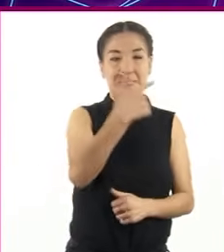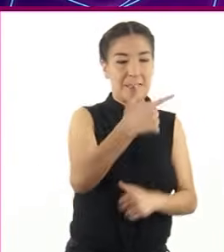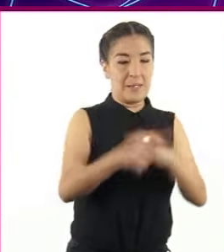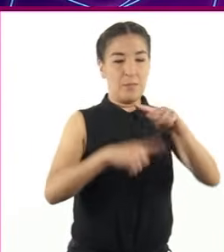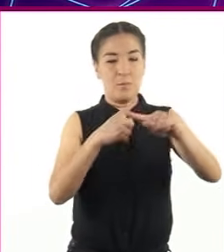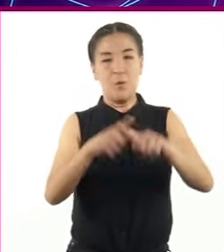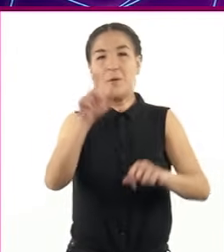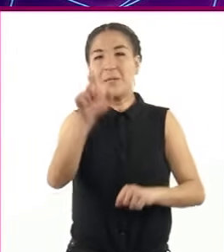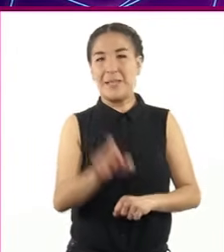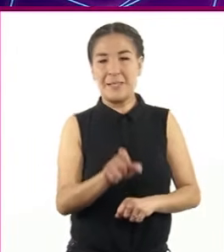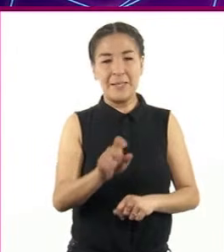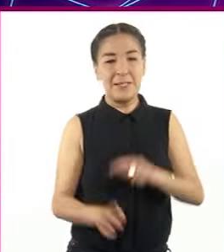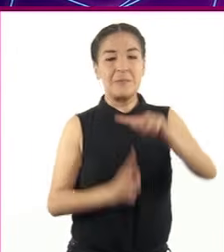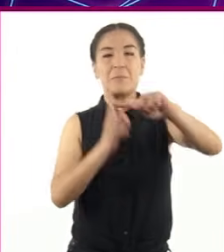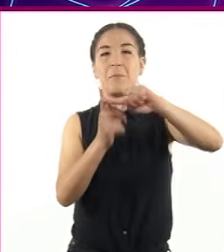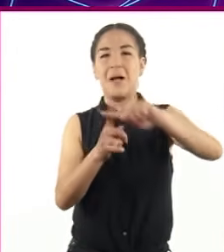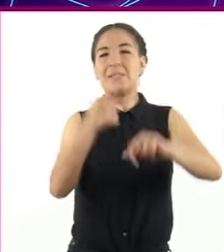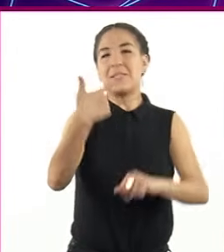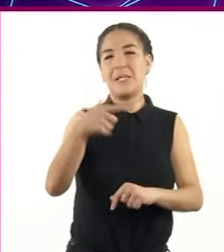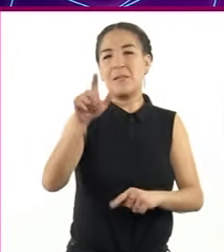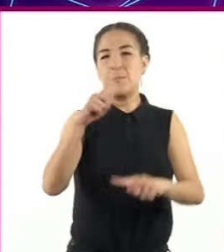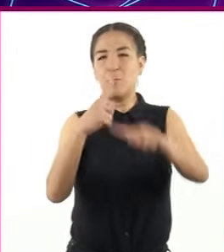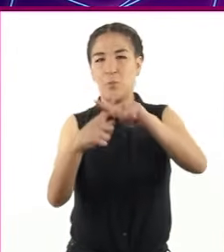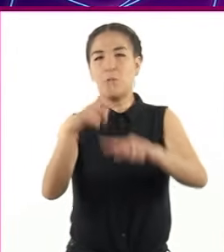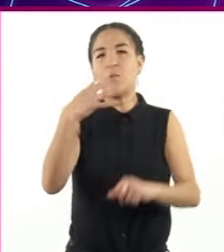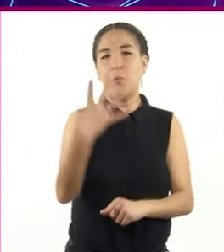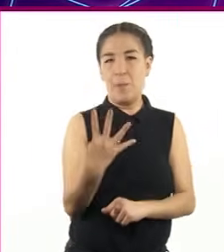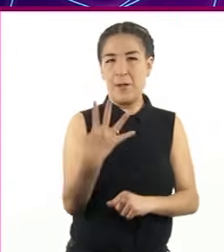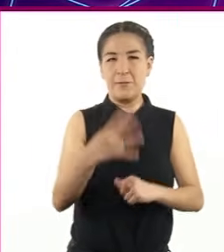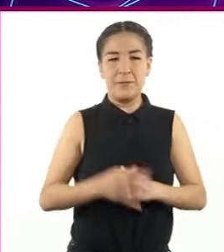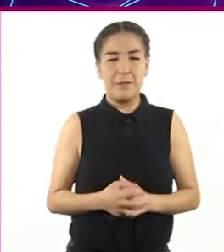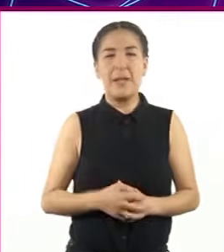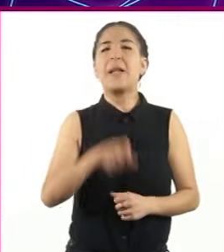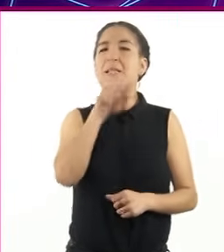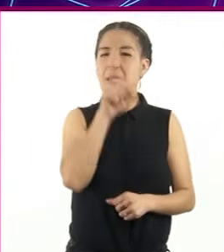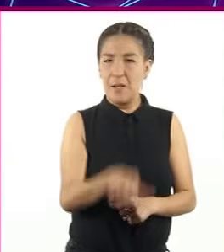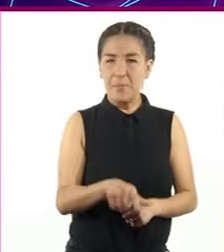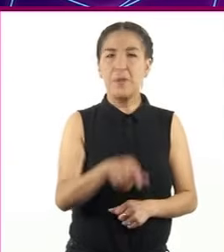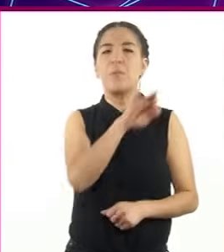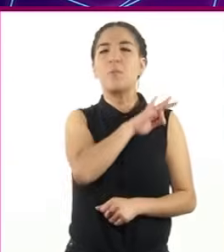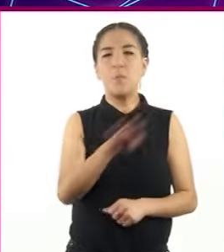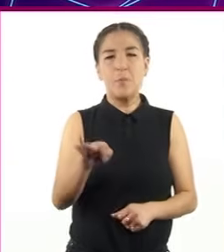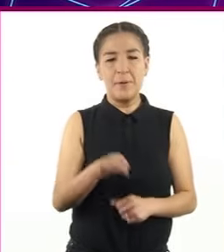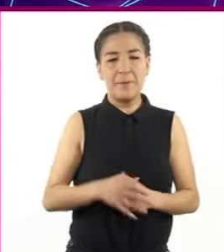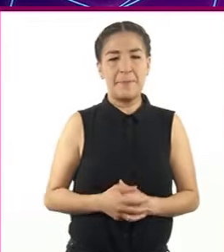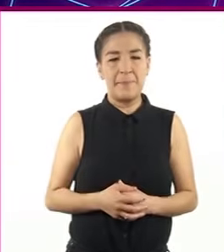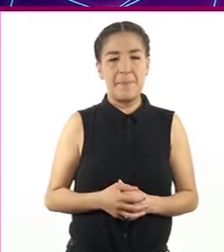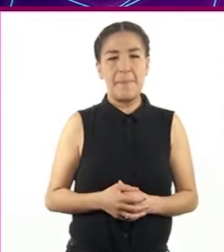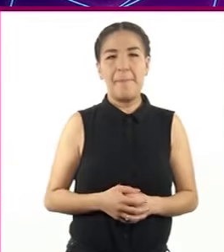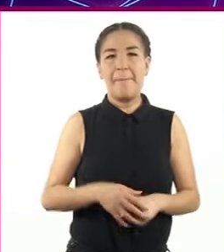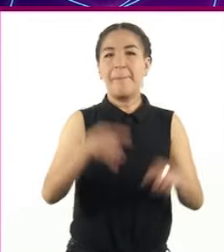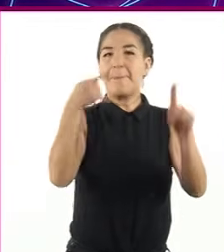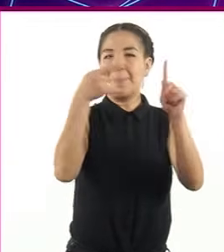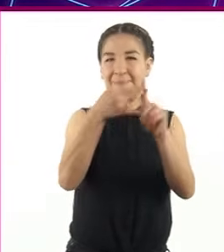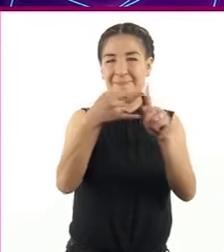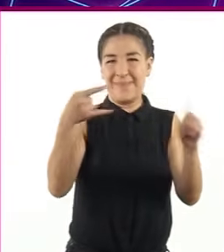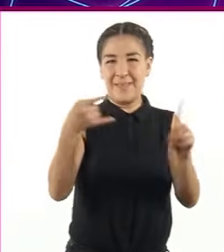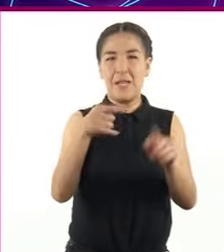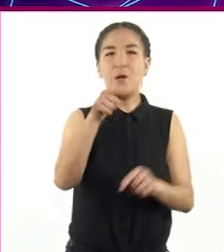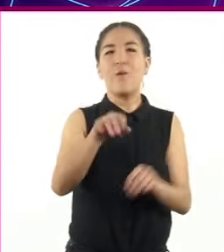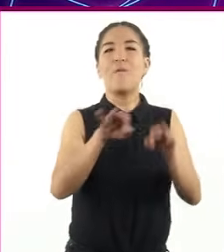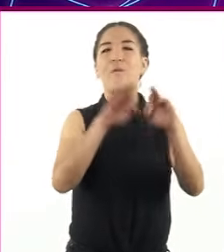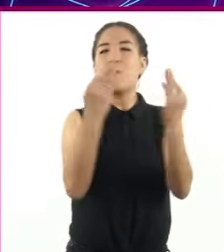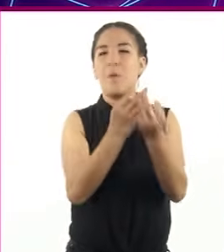x más 7 por 4. Pero también podemos considerar el rectángulo en forma